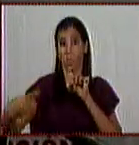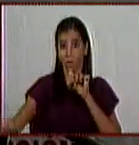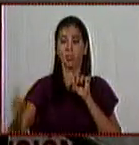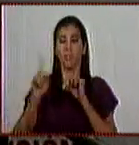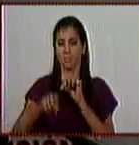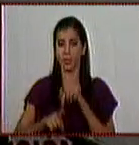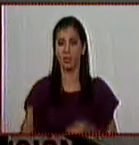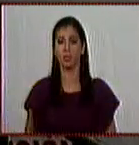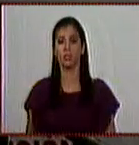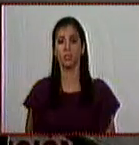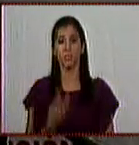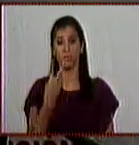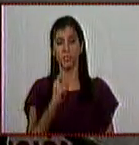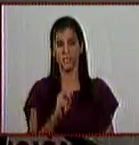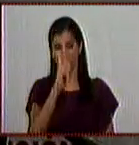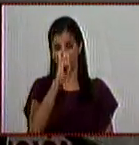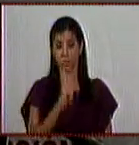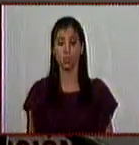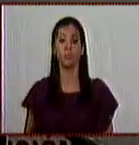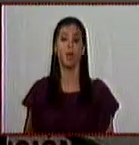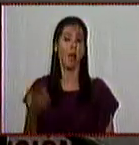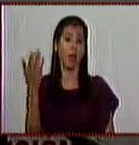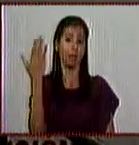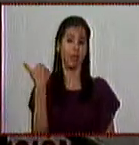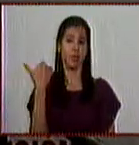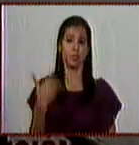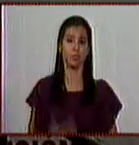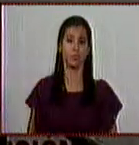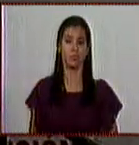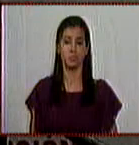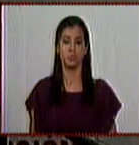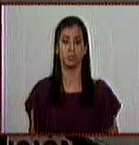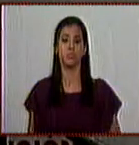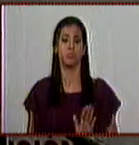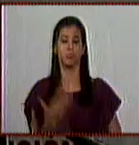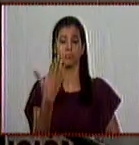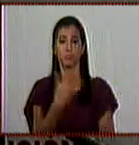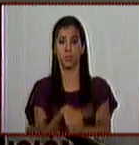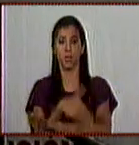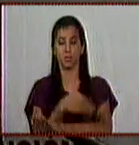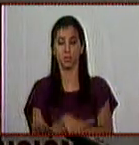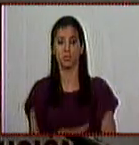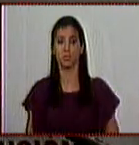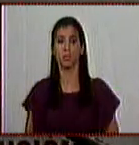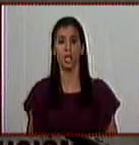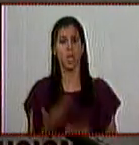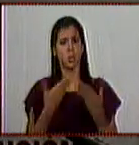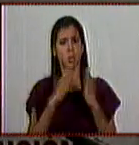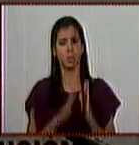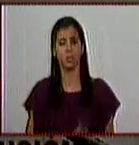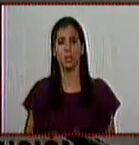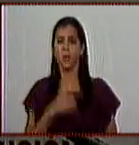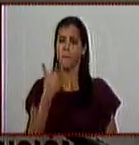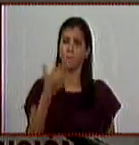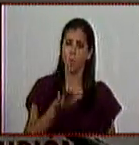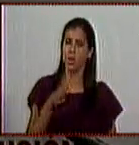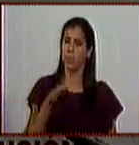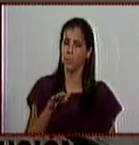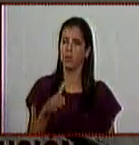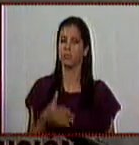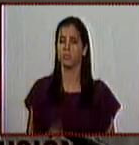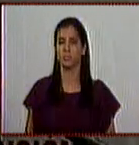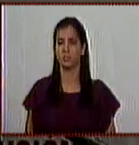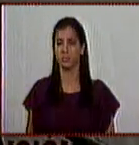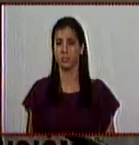ayer hace 20 años exactos estaba en las calles de Venezuela muriendo los estudiantes los indignados de de hace 20